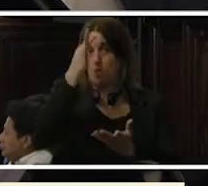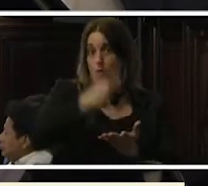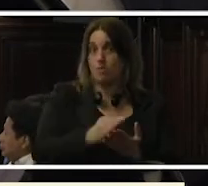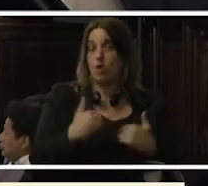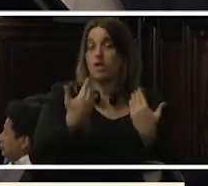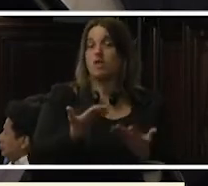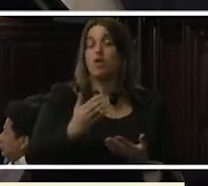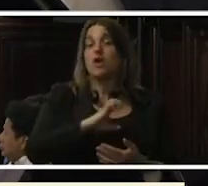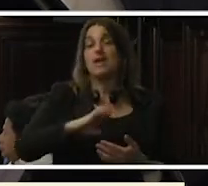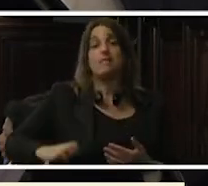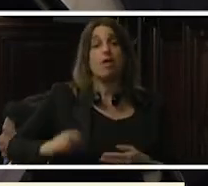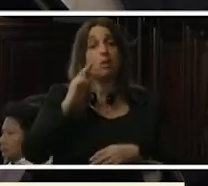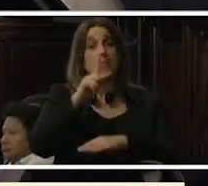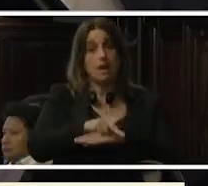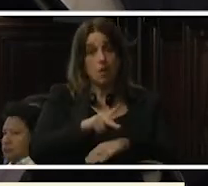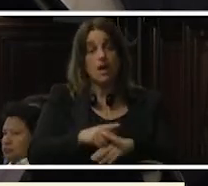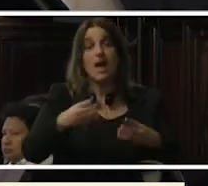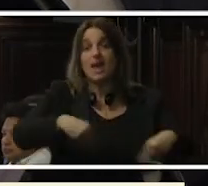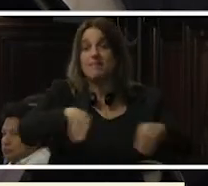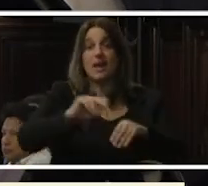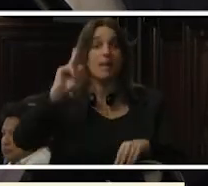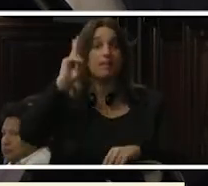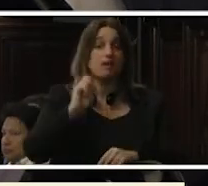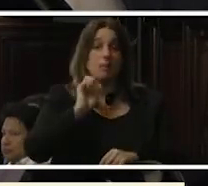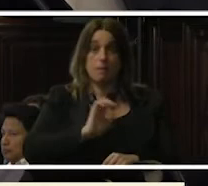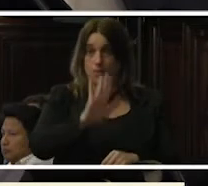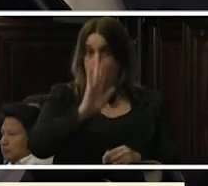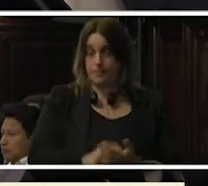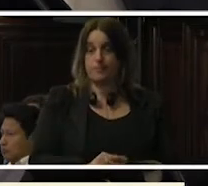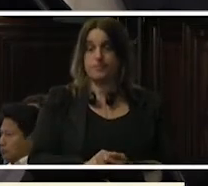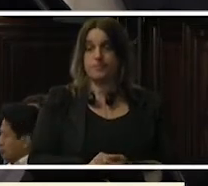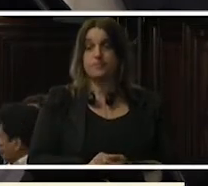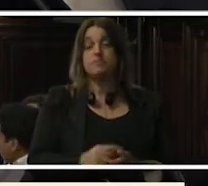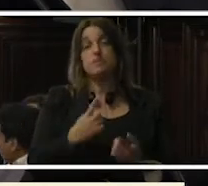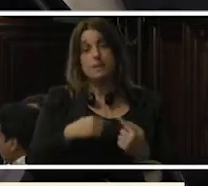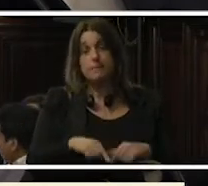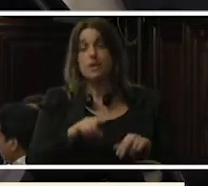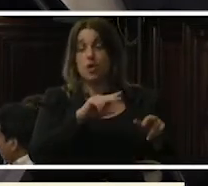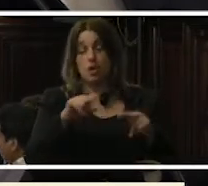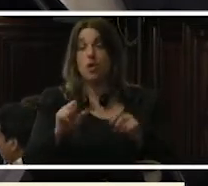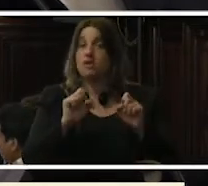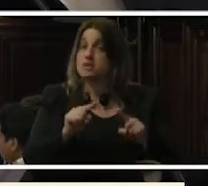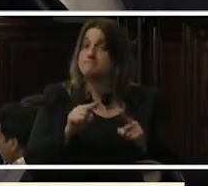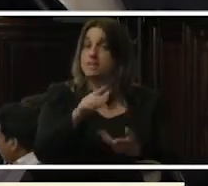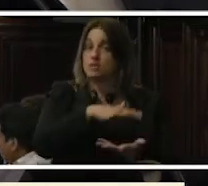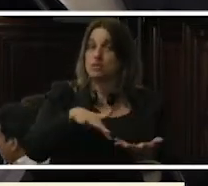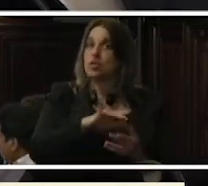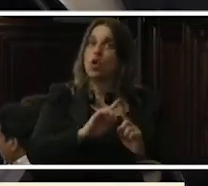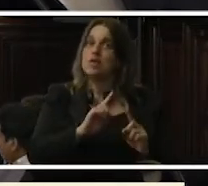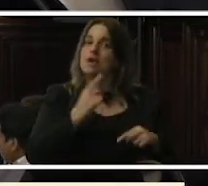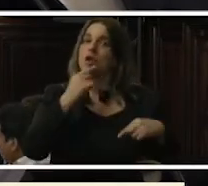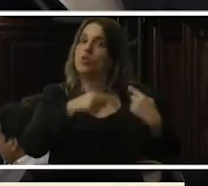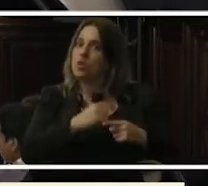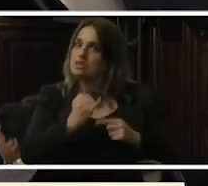por el Estado paraguayo a las tierras indígenas tituladas y en trámite. Pese a la vigencia de esta figura, no solo persisten, sino que